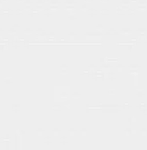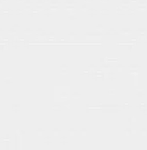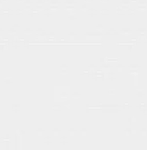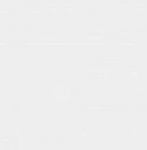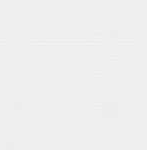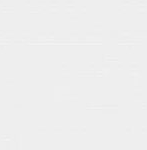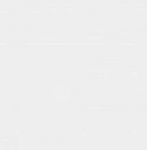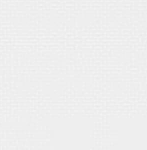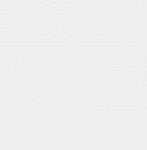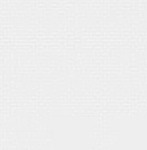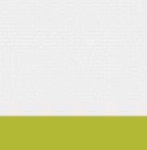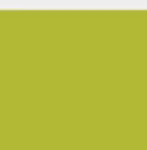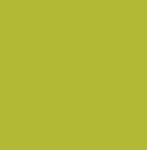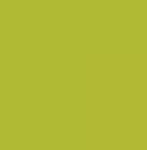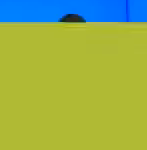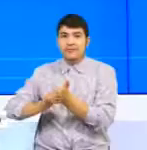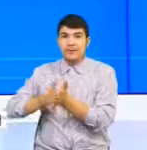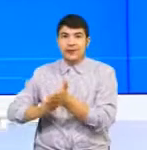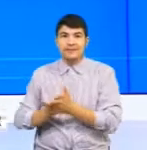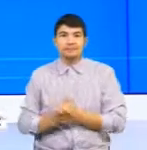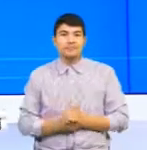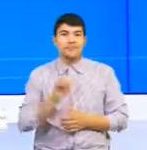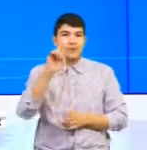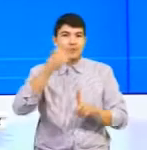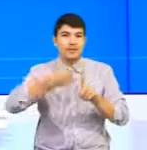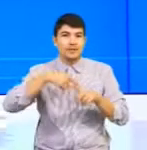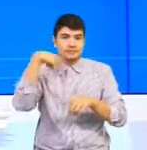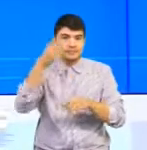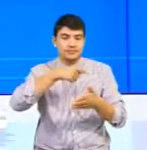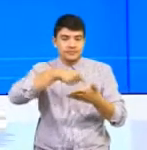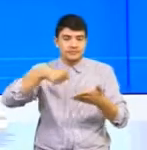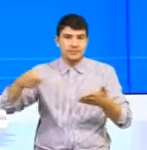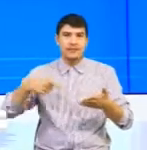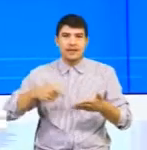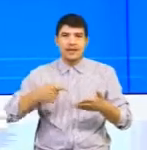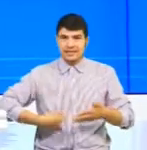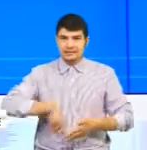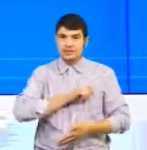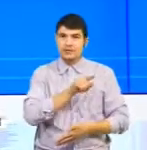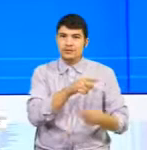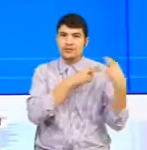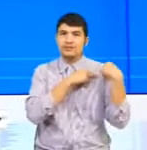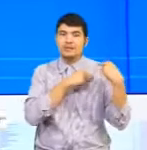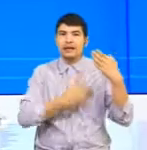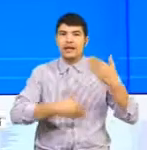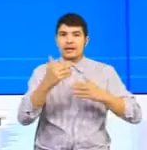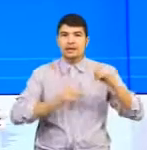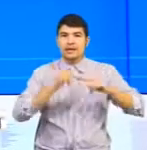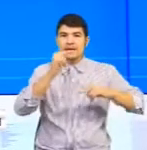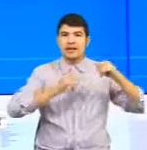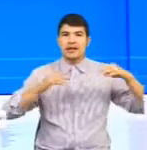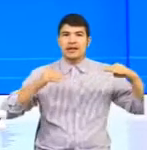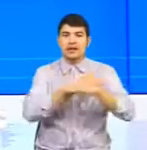cantero tocón tiene un mensaje hará la contratación con la firma española es así y responsable de la ejecución de la obra vía